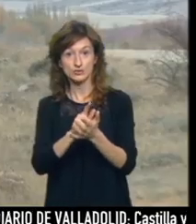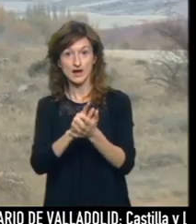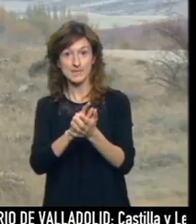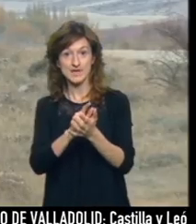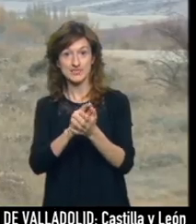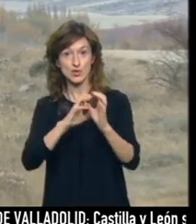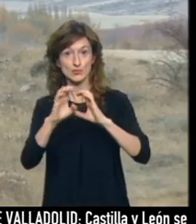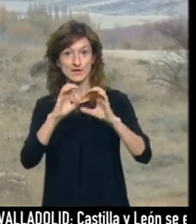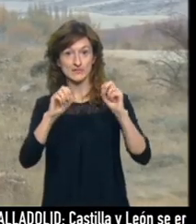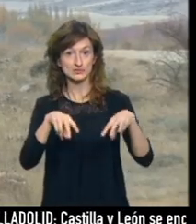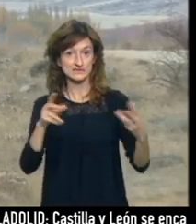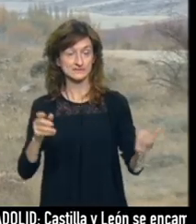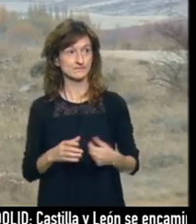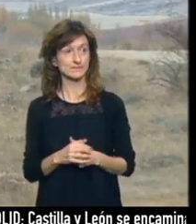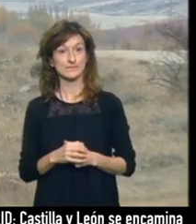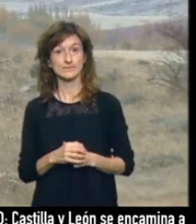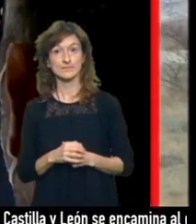quedarse incomunicados.